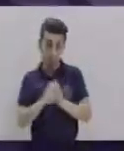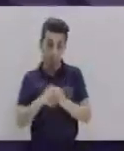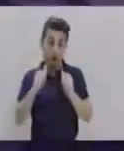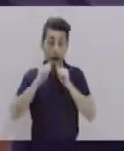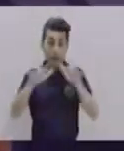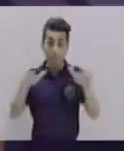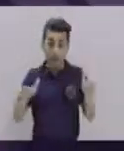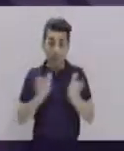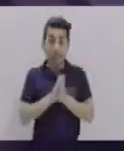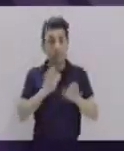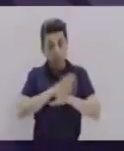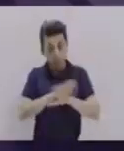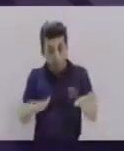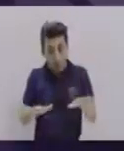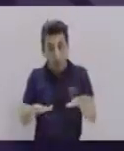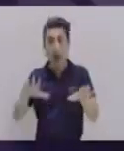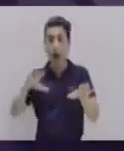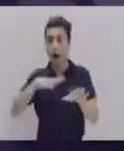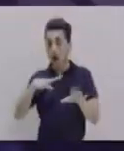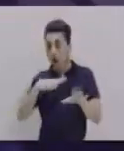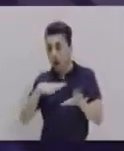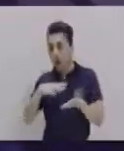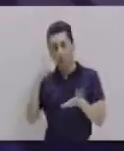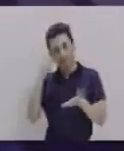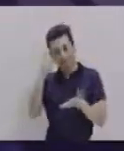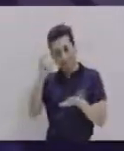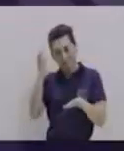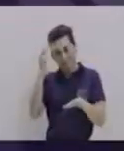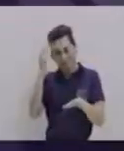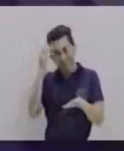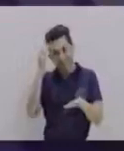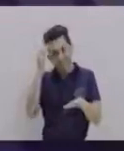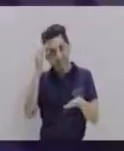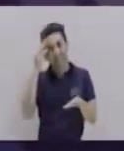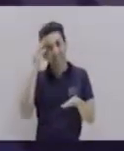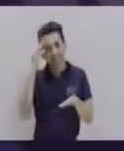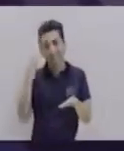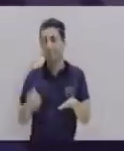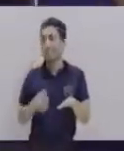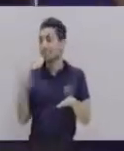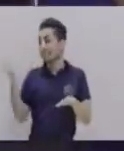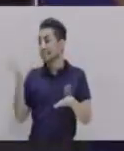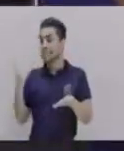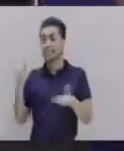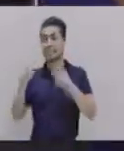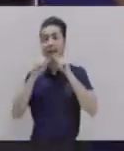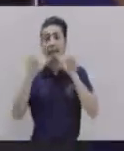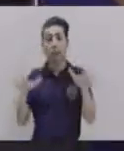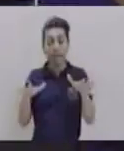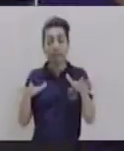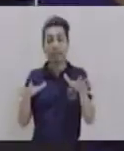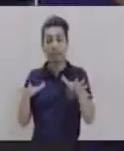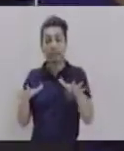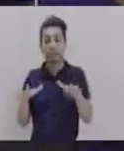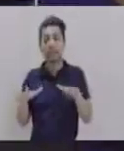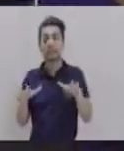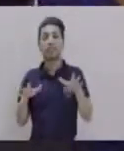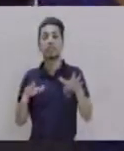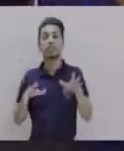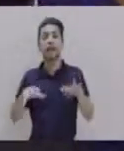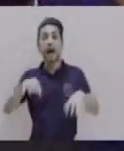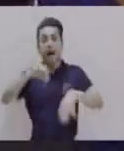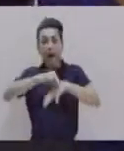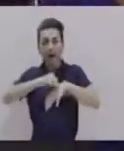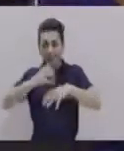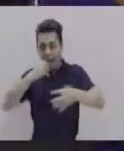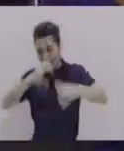pasa? Hay ciertos animales, ¿ya tienes en mente quiénes son? Muy bien, estos animales descomponen la